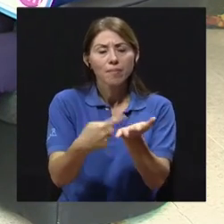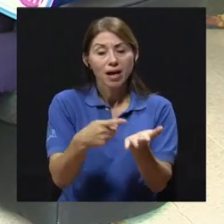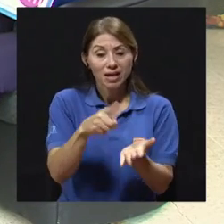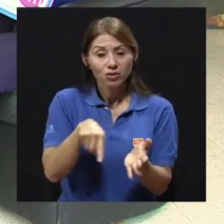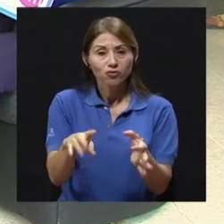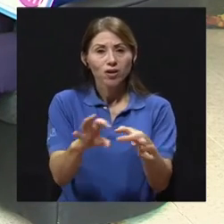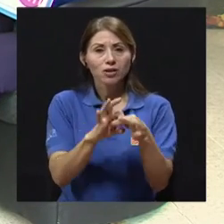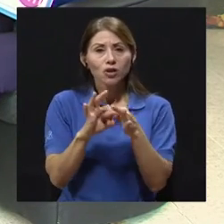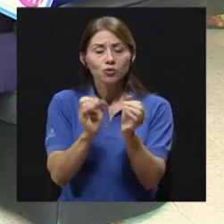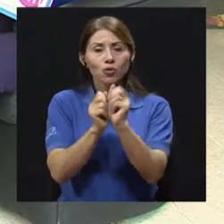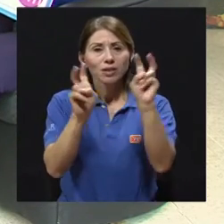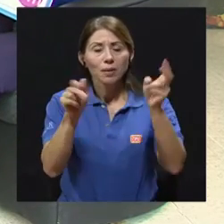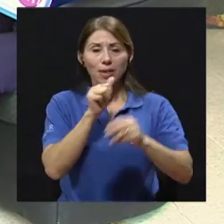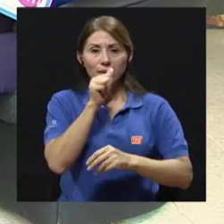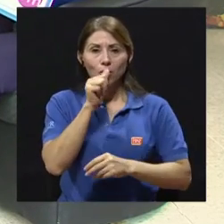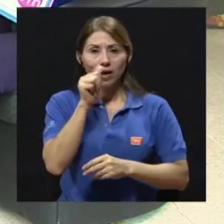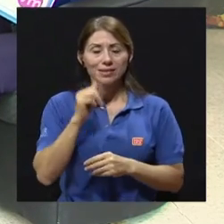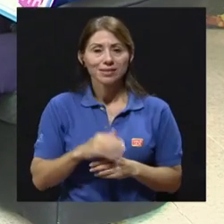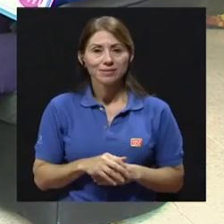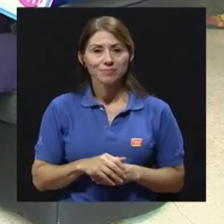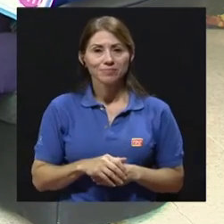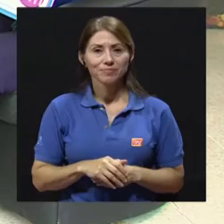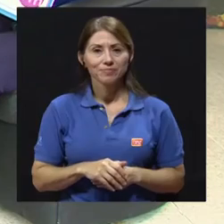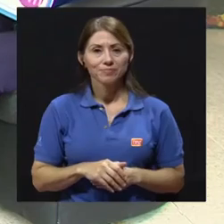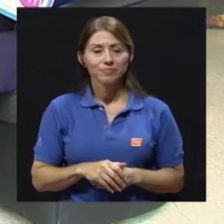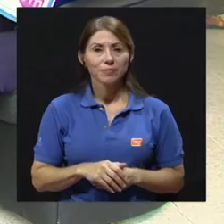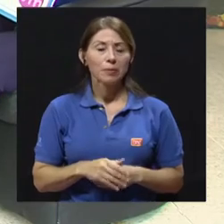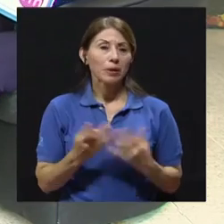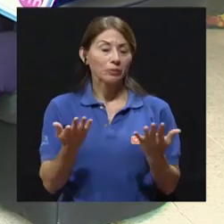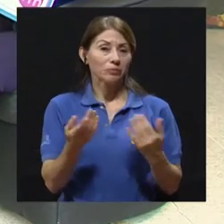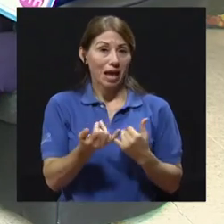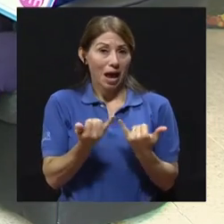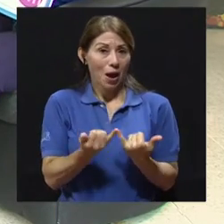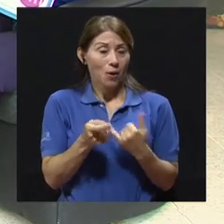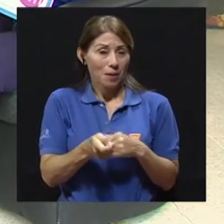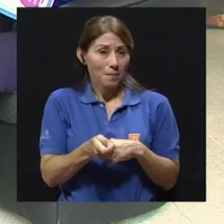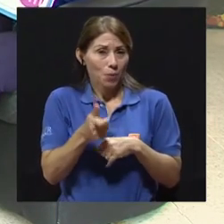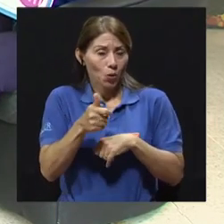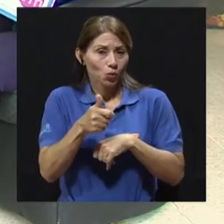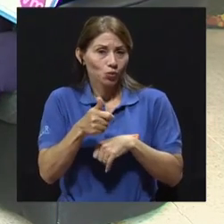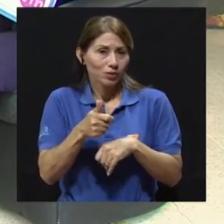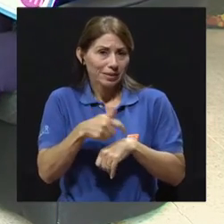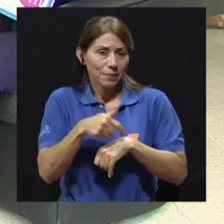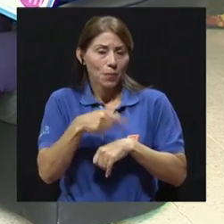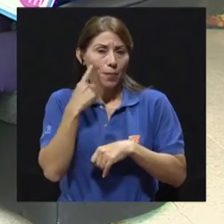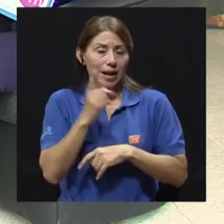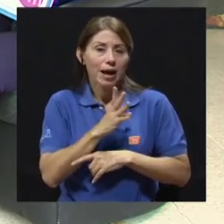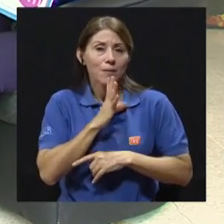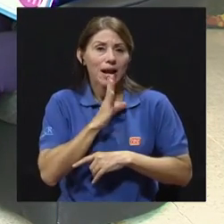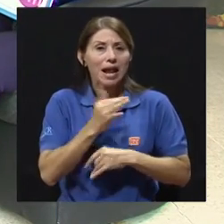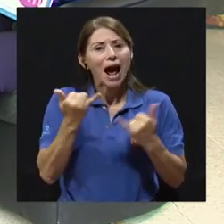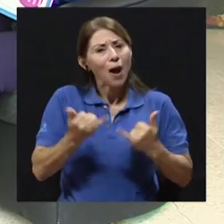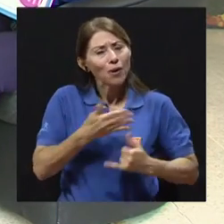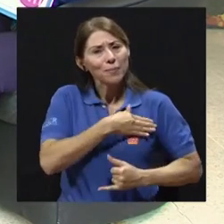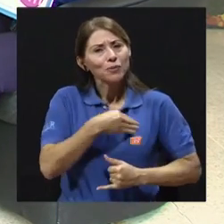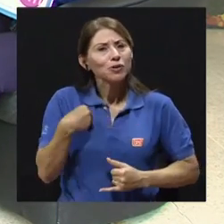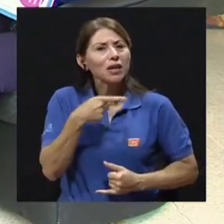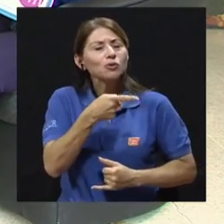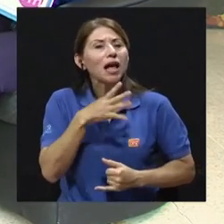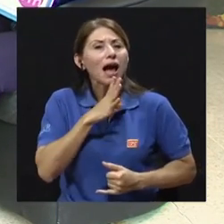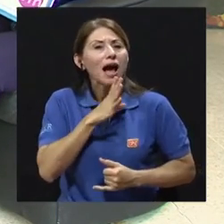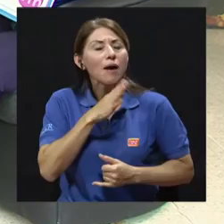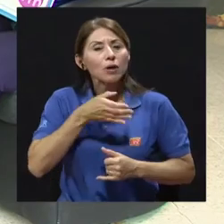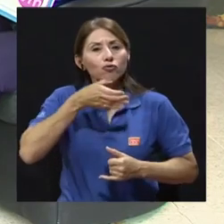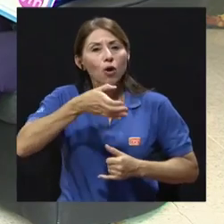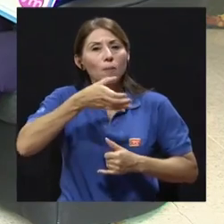en el tema de drogas. Me gustaría también ahora, Rita, porque nos quedan pocos minutos de conversación, y hablar un poco de